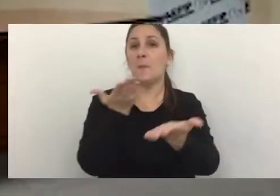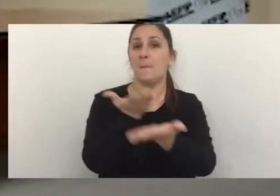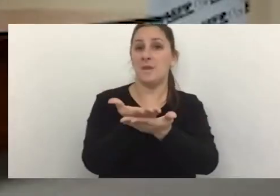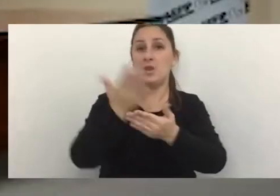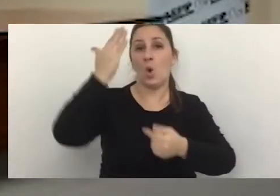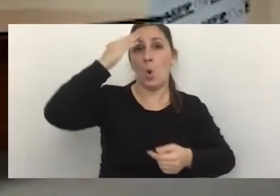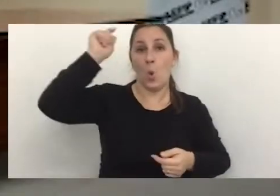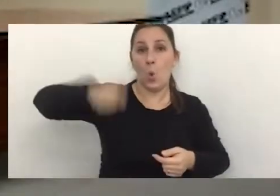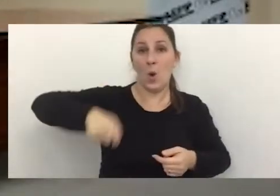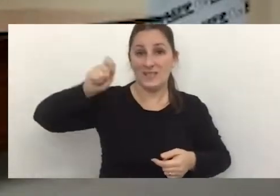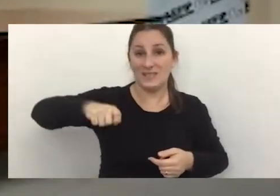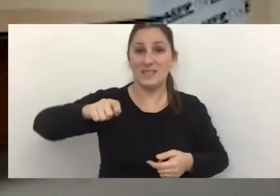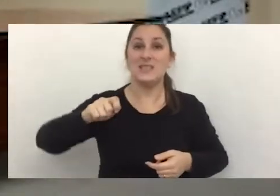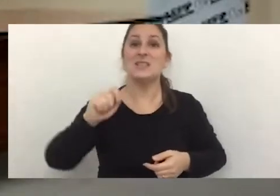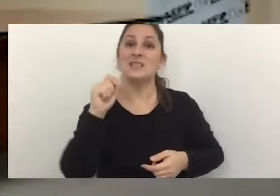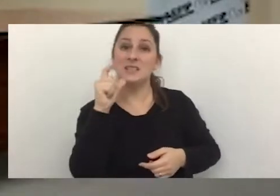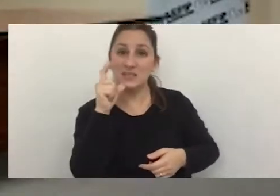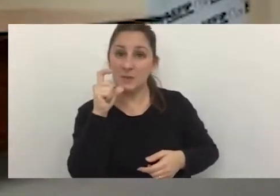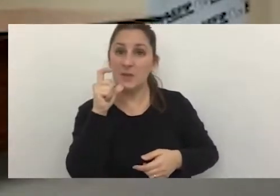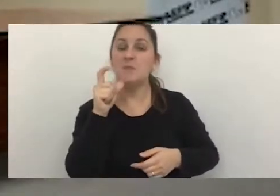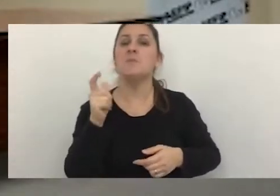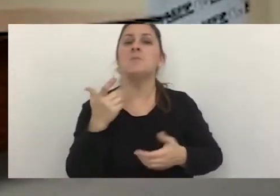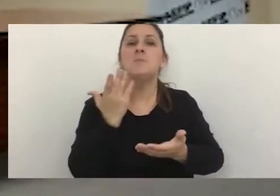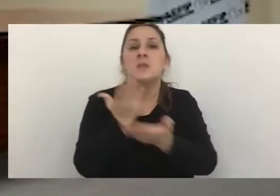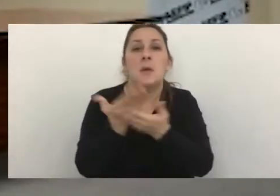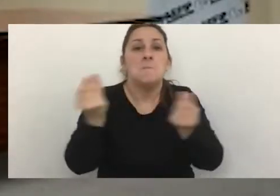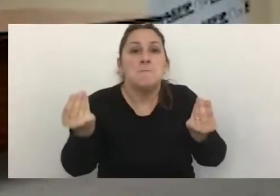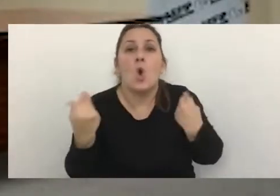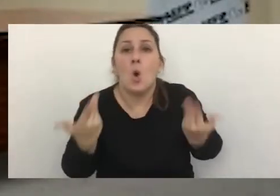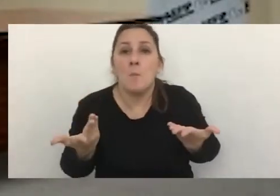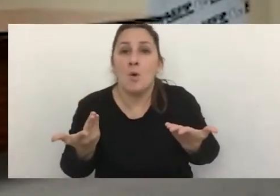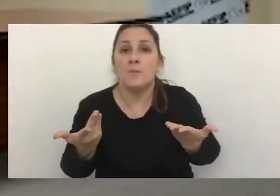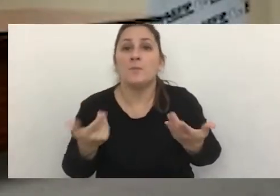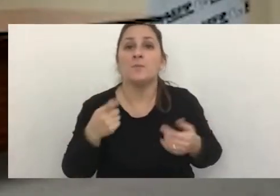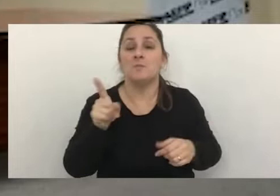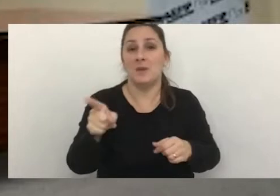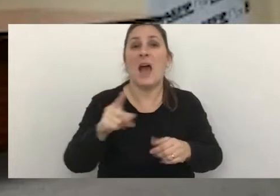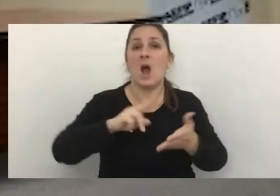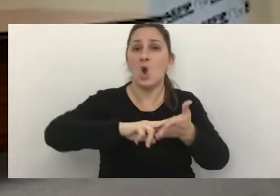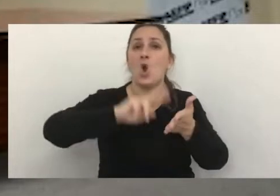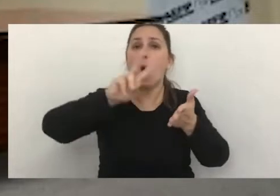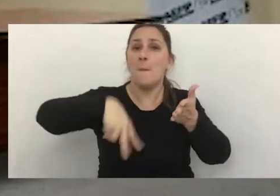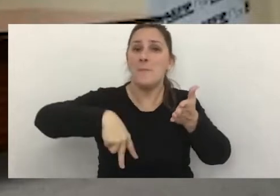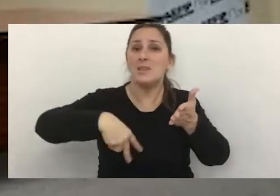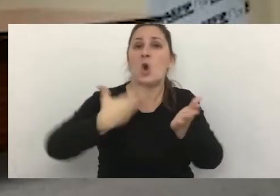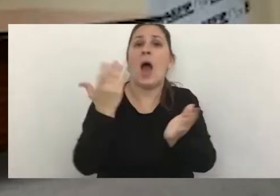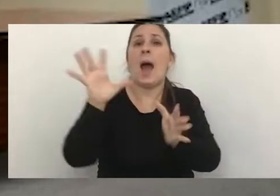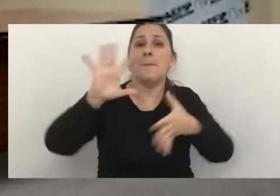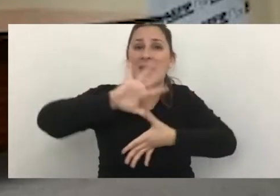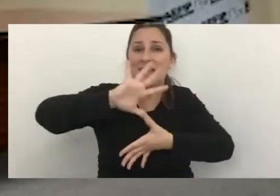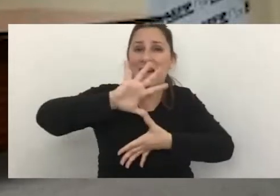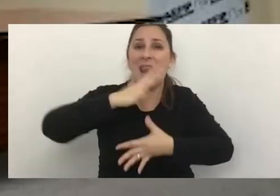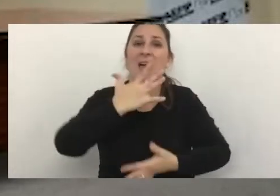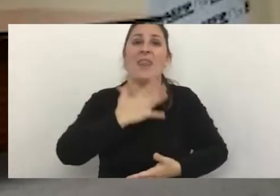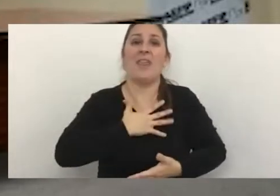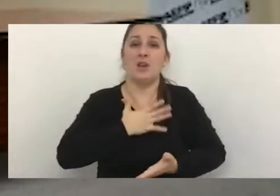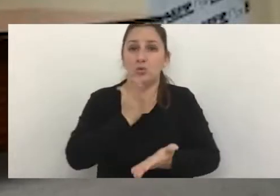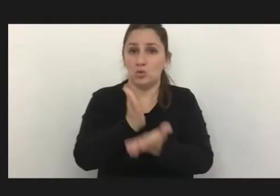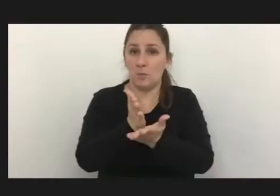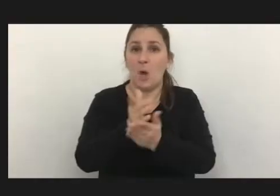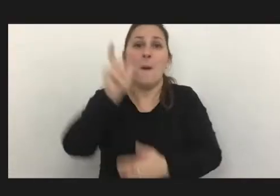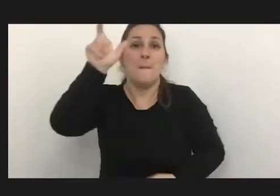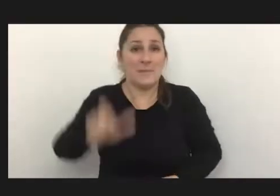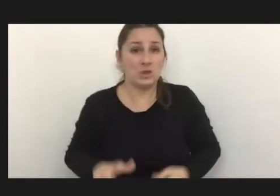civiles, y los jueces le dan respuesta, le dicen, mire, esto está en la Convención Americana de Derechos Humanos. Quien se ve